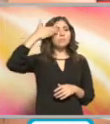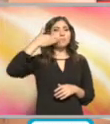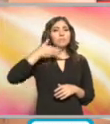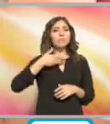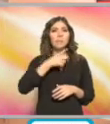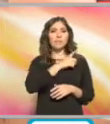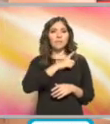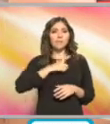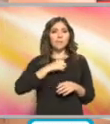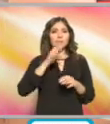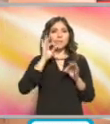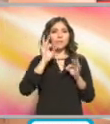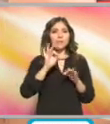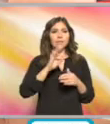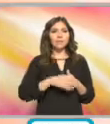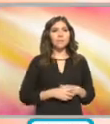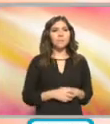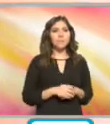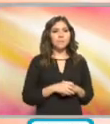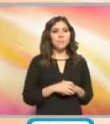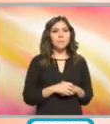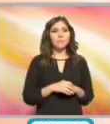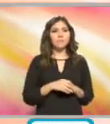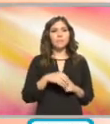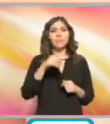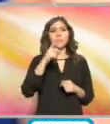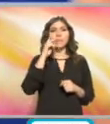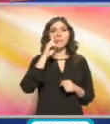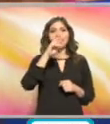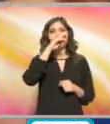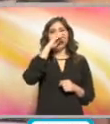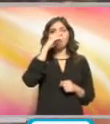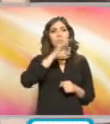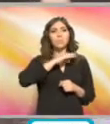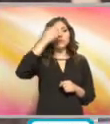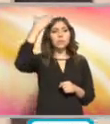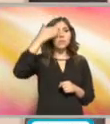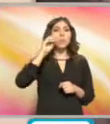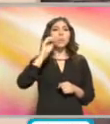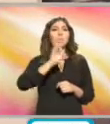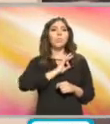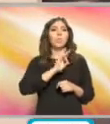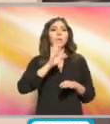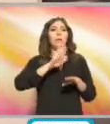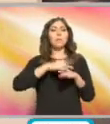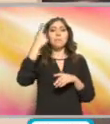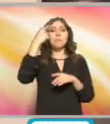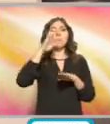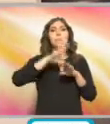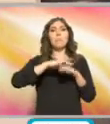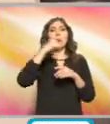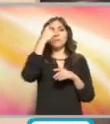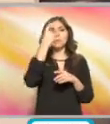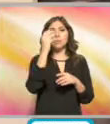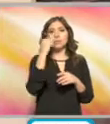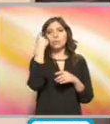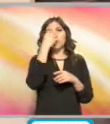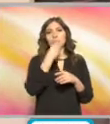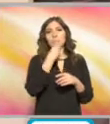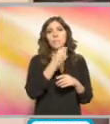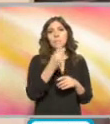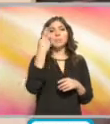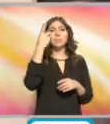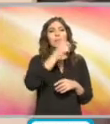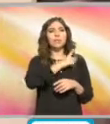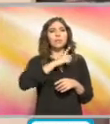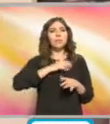decir. Así es. Digamos un perfil griego. O ese está muy Exactamente. pronunciado. O está muy O puede estar muy pronunciado Ok, también. también. Exactamente. Entonces busca que haya proporción entre